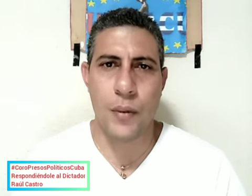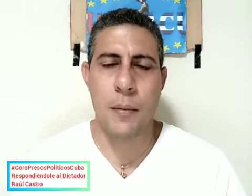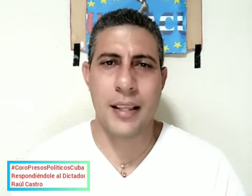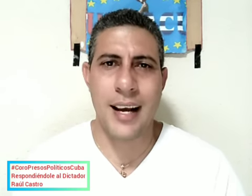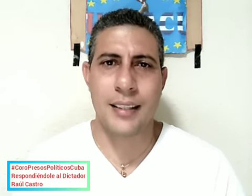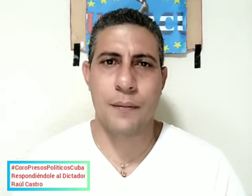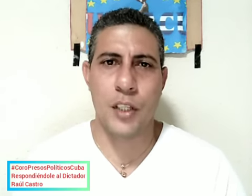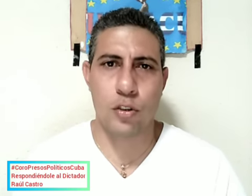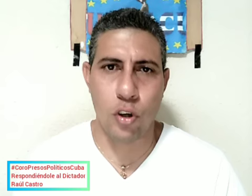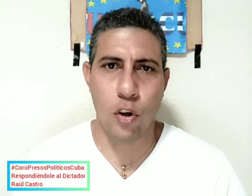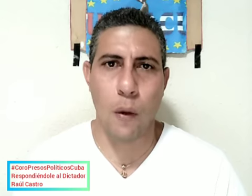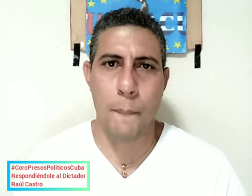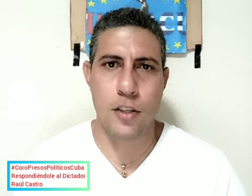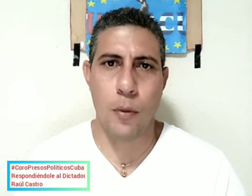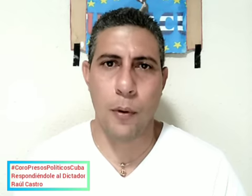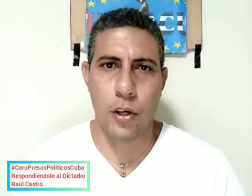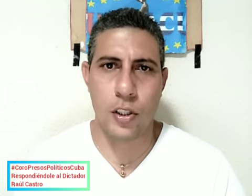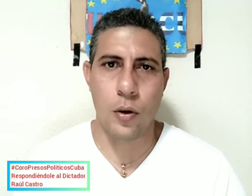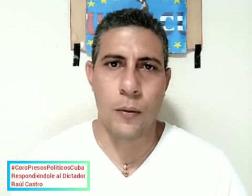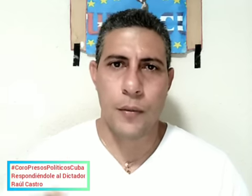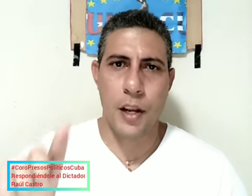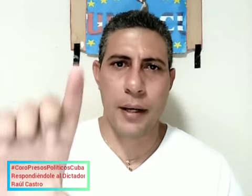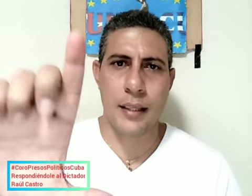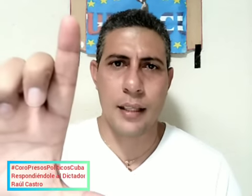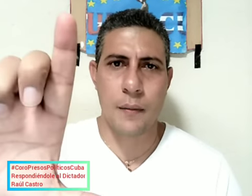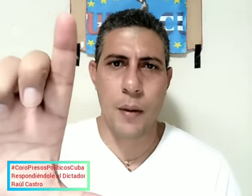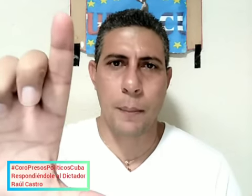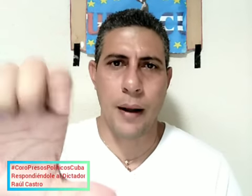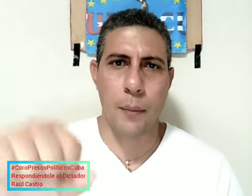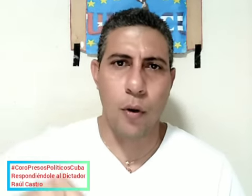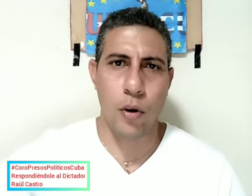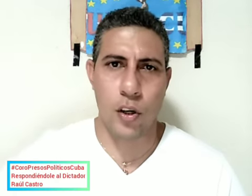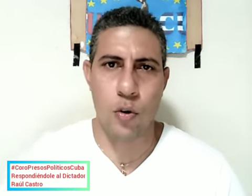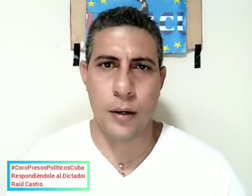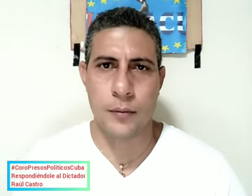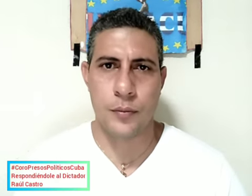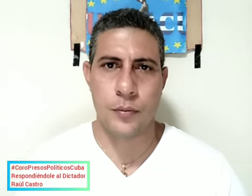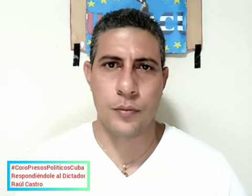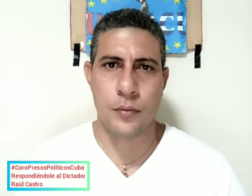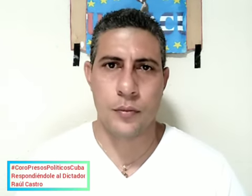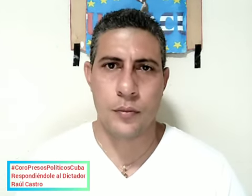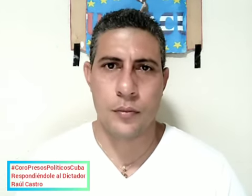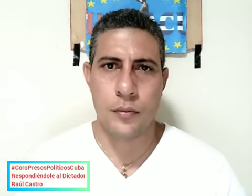liberación inmediata de todos los presos políticos. Libertad para el pueblo de Cuba.